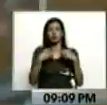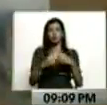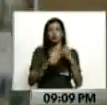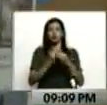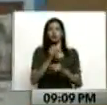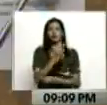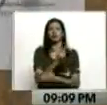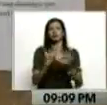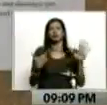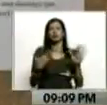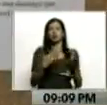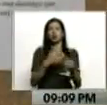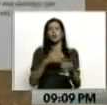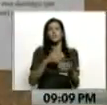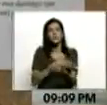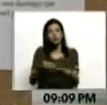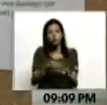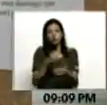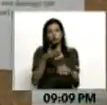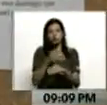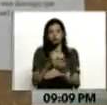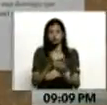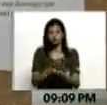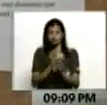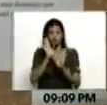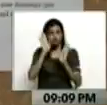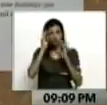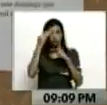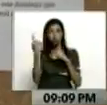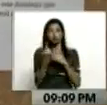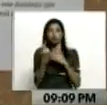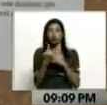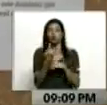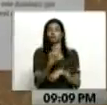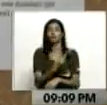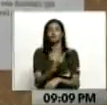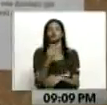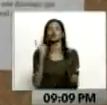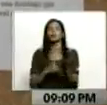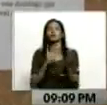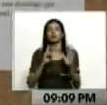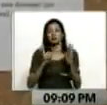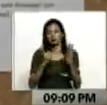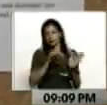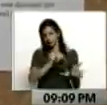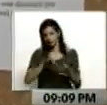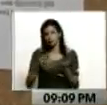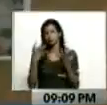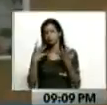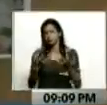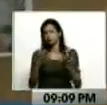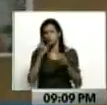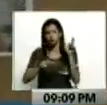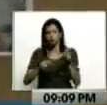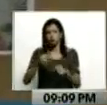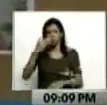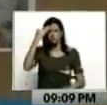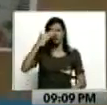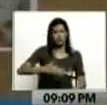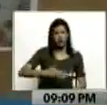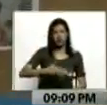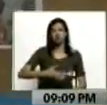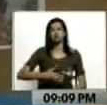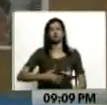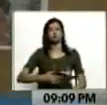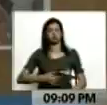sistema Público de salud realizó 28 millones de consultas en 2016 solo en el 2016 decenas de miles de